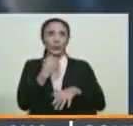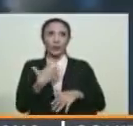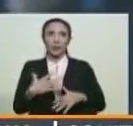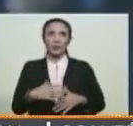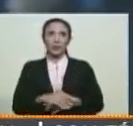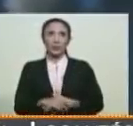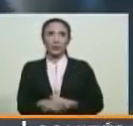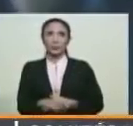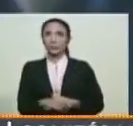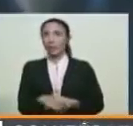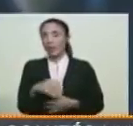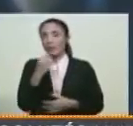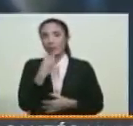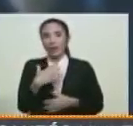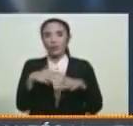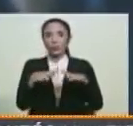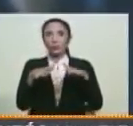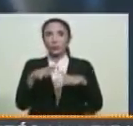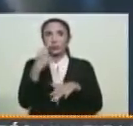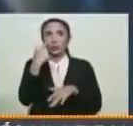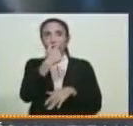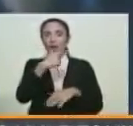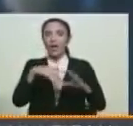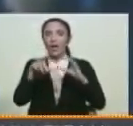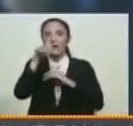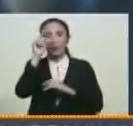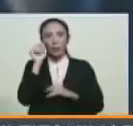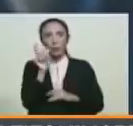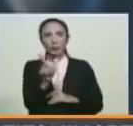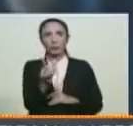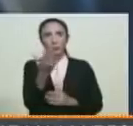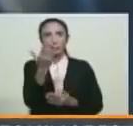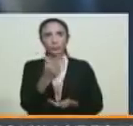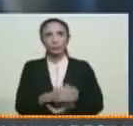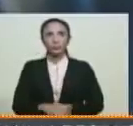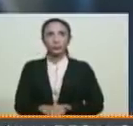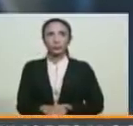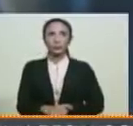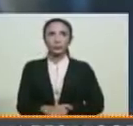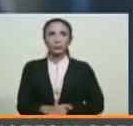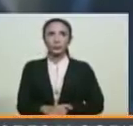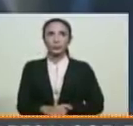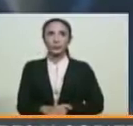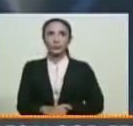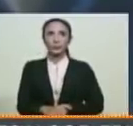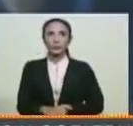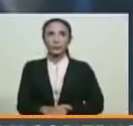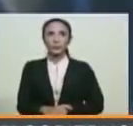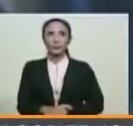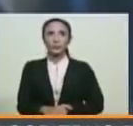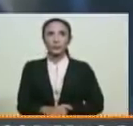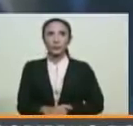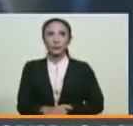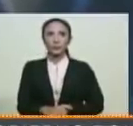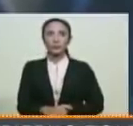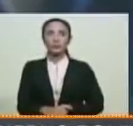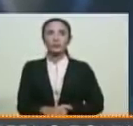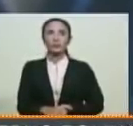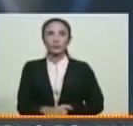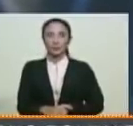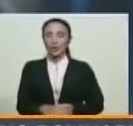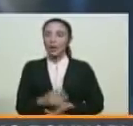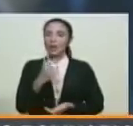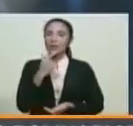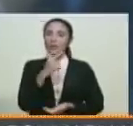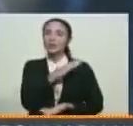Es una belleza. Yo me saqué mi carnet, ¿ves? Somos millones, una sola voz, como dice el